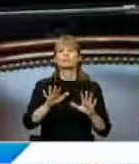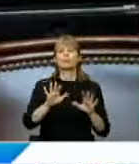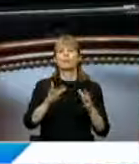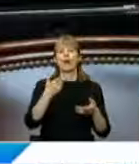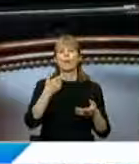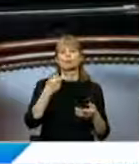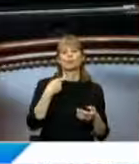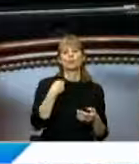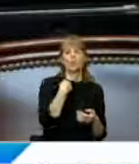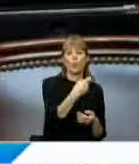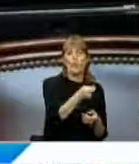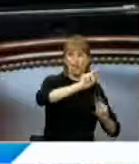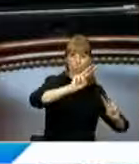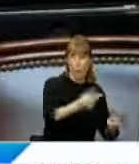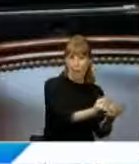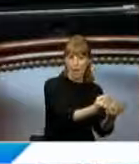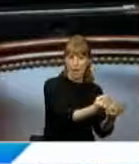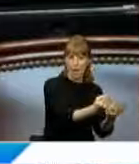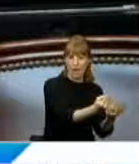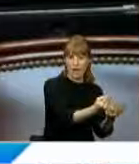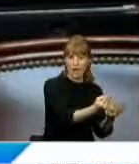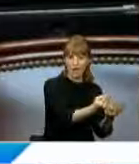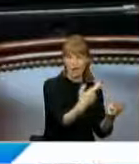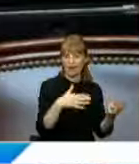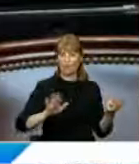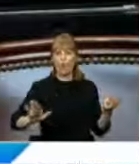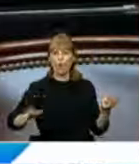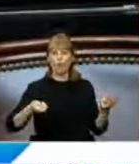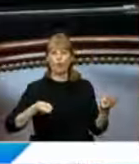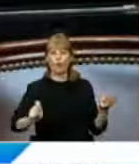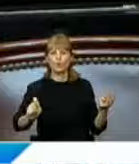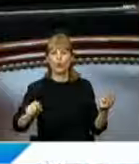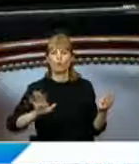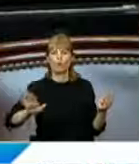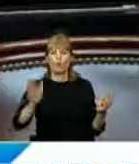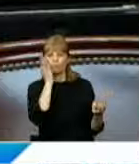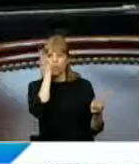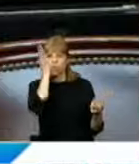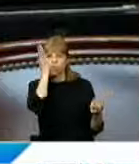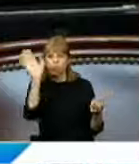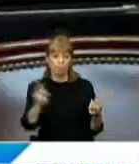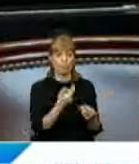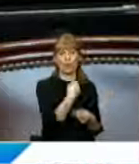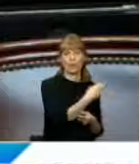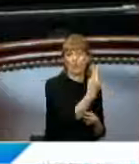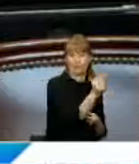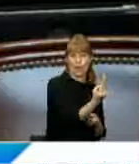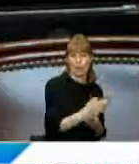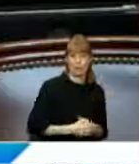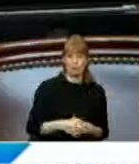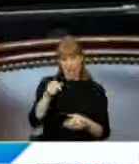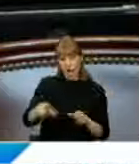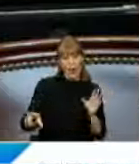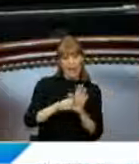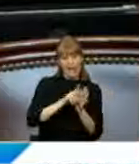se mueran esperando que salgan los juicios. Ahora sacaron esta